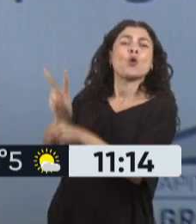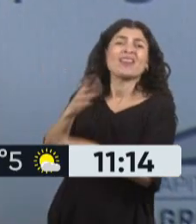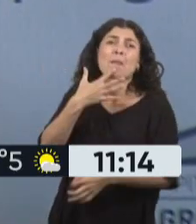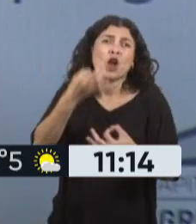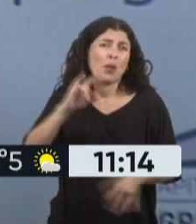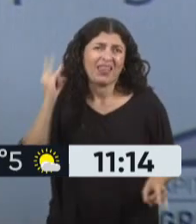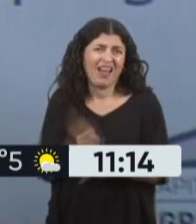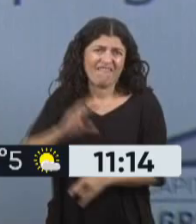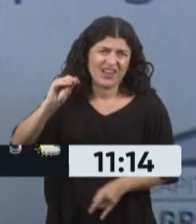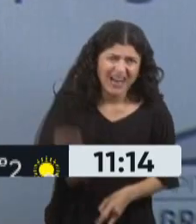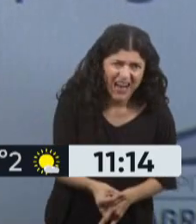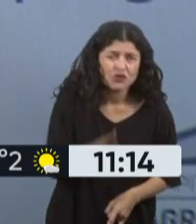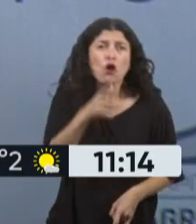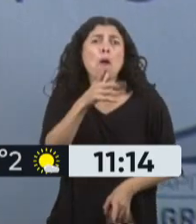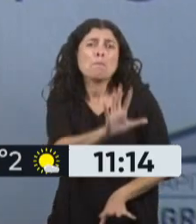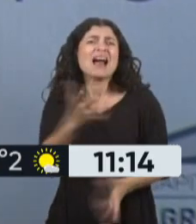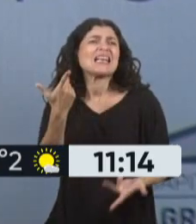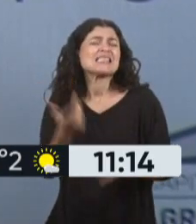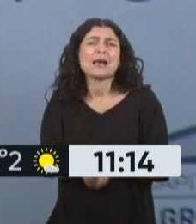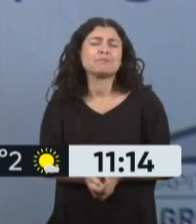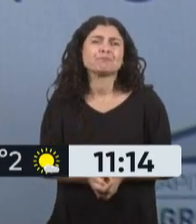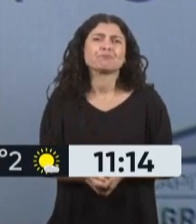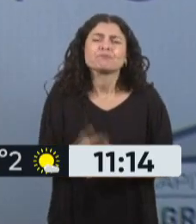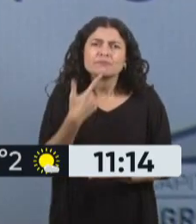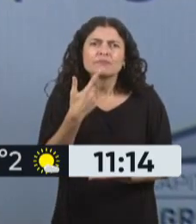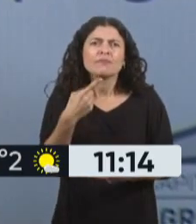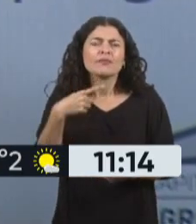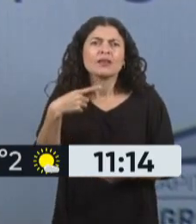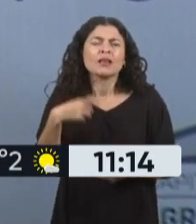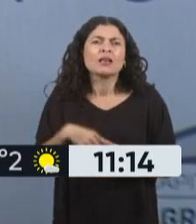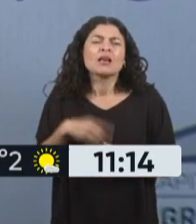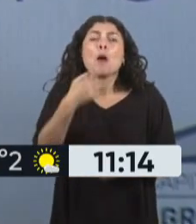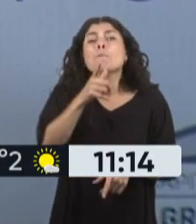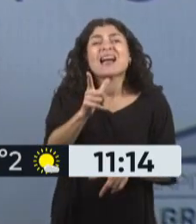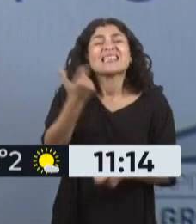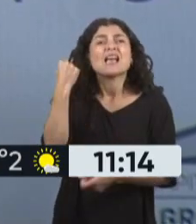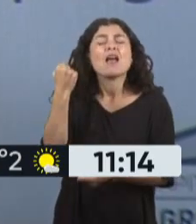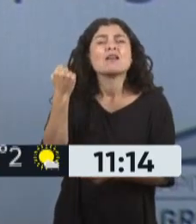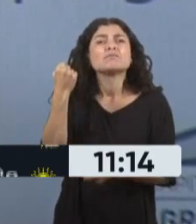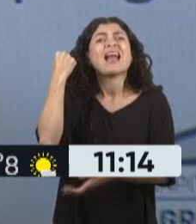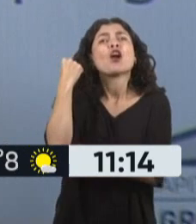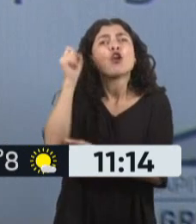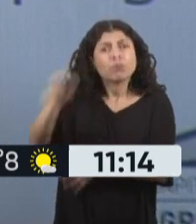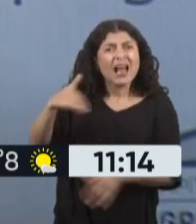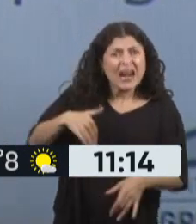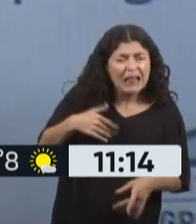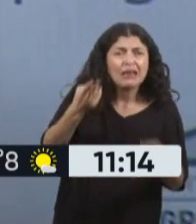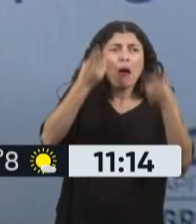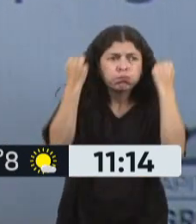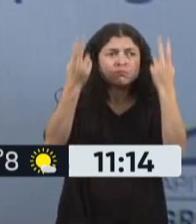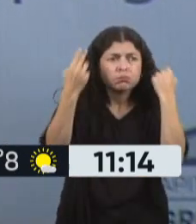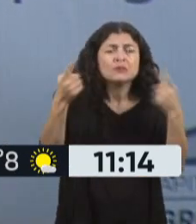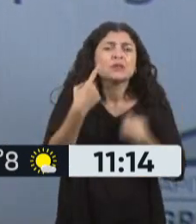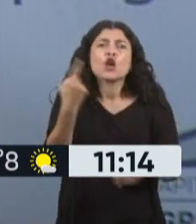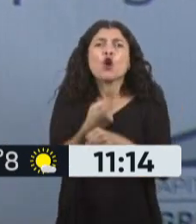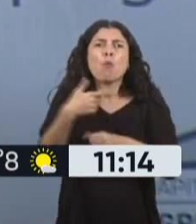de la industria infante que tenía que desarrollarse y haciendo caso omiso a la demanda del mercado. No queda ninguna duda de